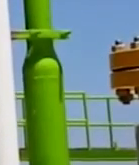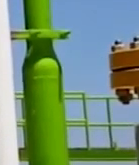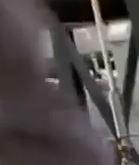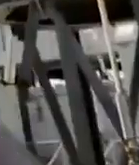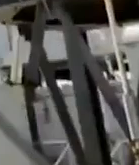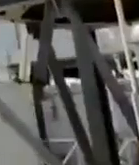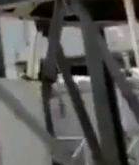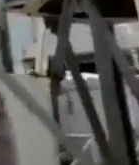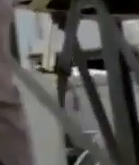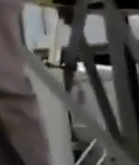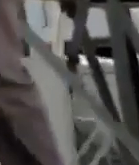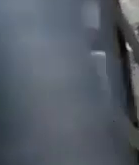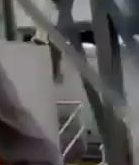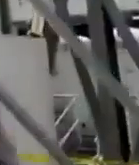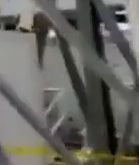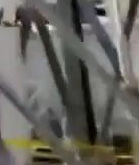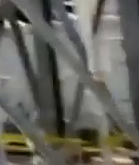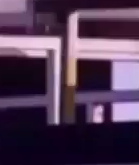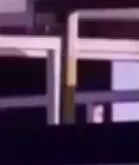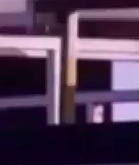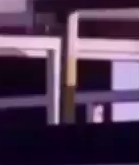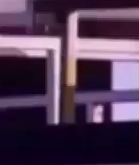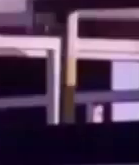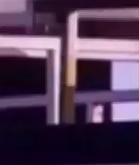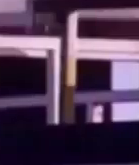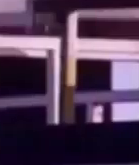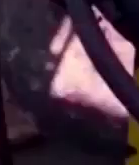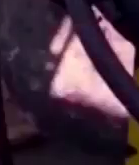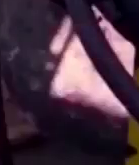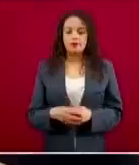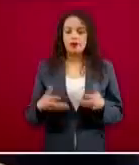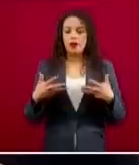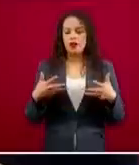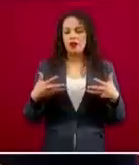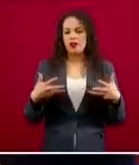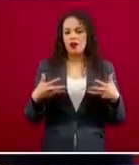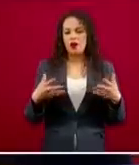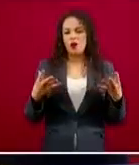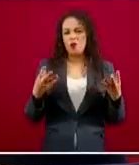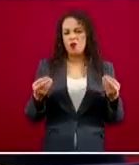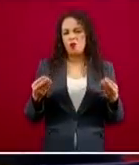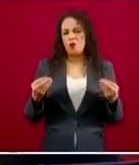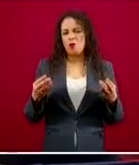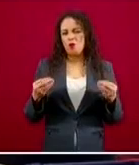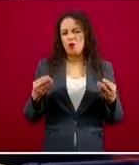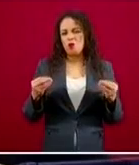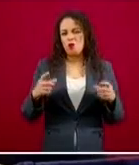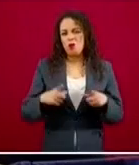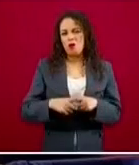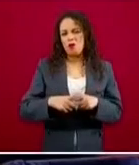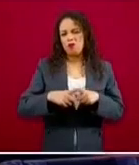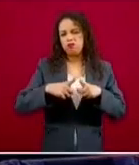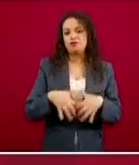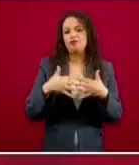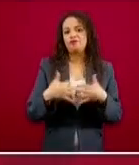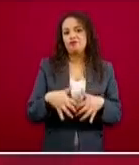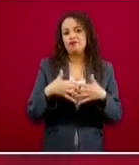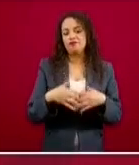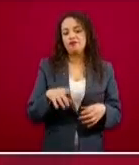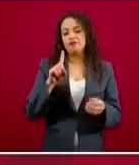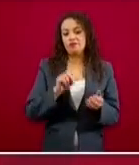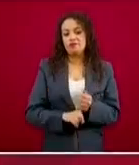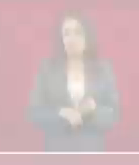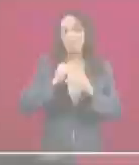lo que recortarán 250 mil barriles de crudo extra. López Obrador agradeció esta intervención de Donald Trump.